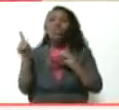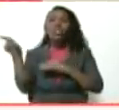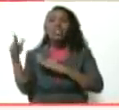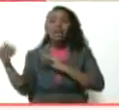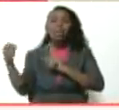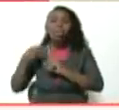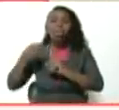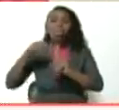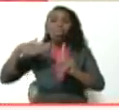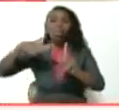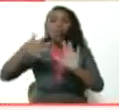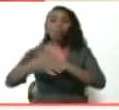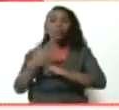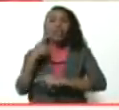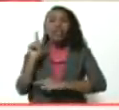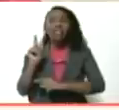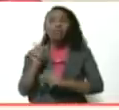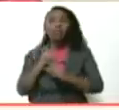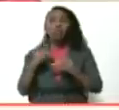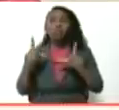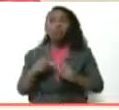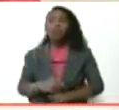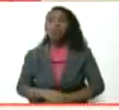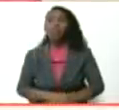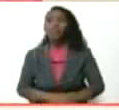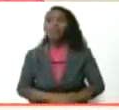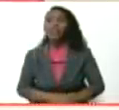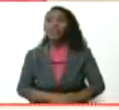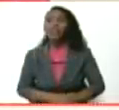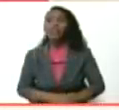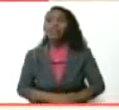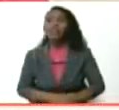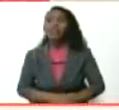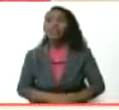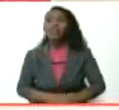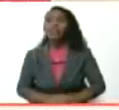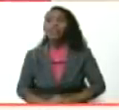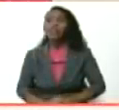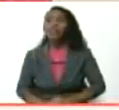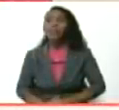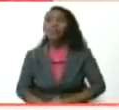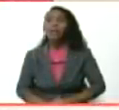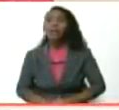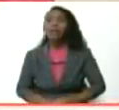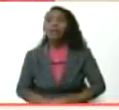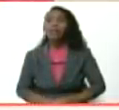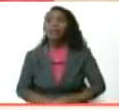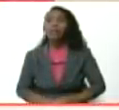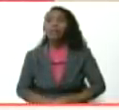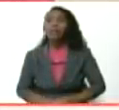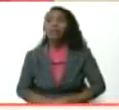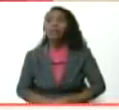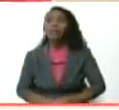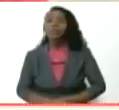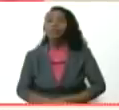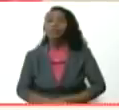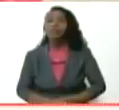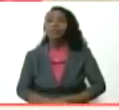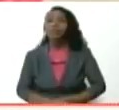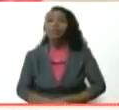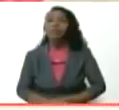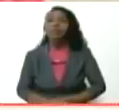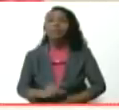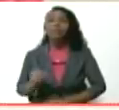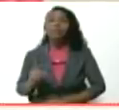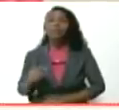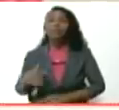amenaza inusual y extraordinaria para la seguridad de Estados Unidos. Una amenaza que no es ni cierta ni es tal